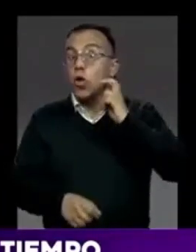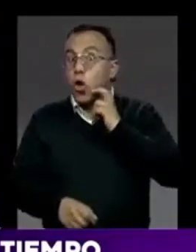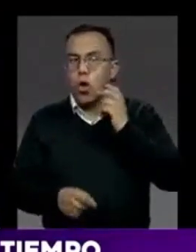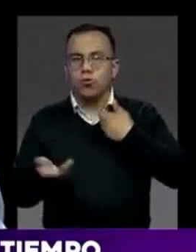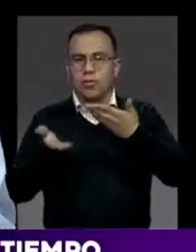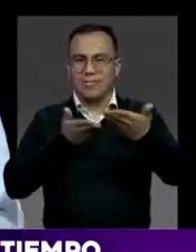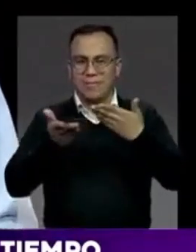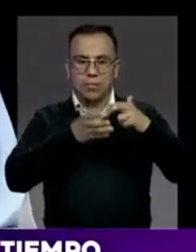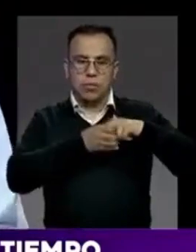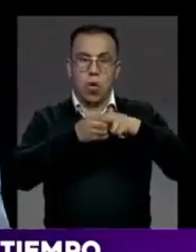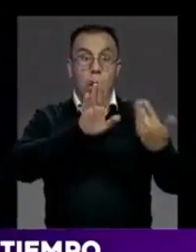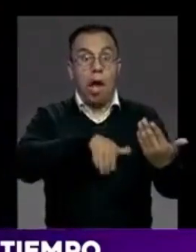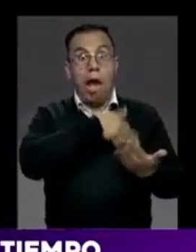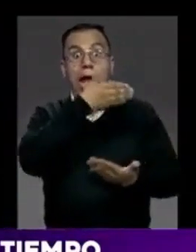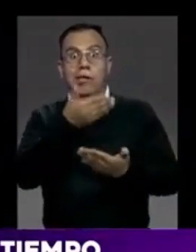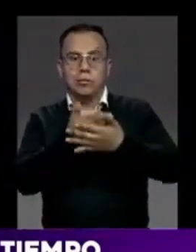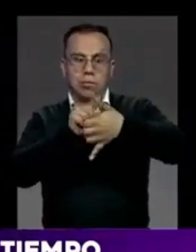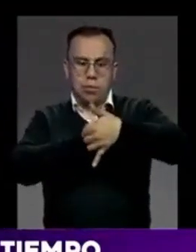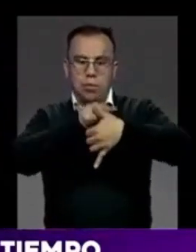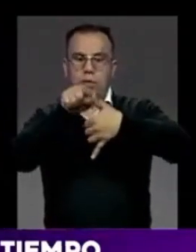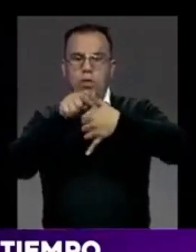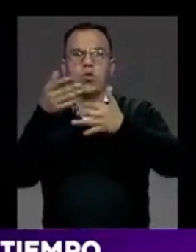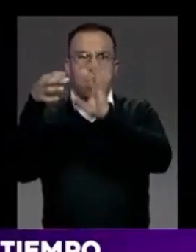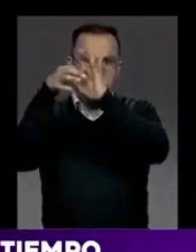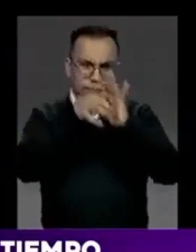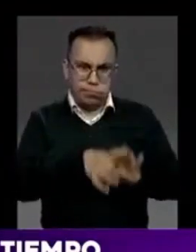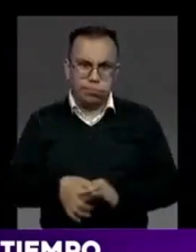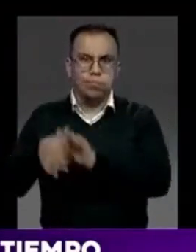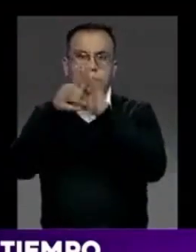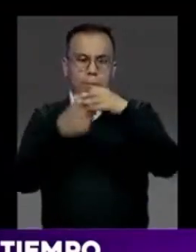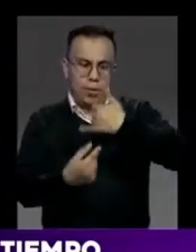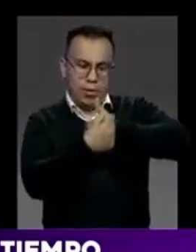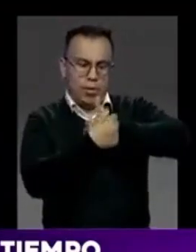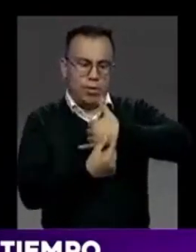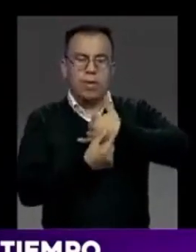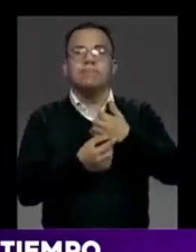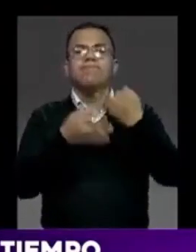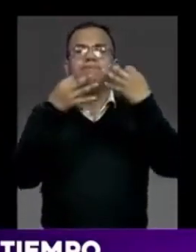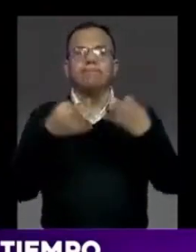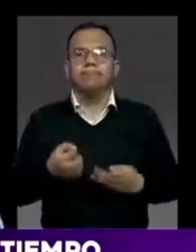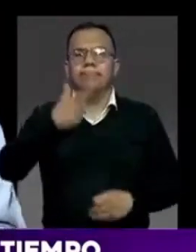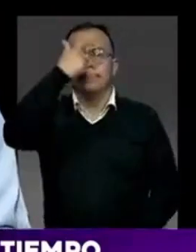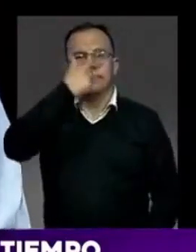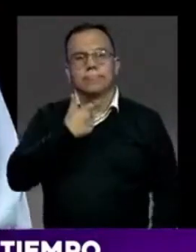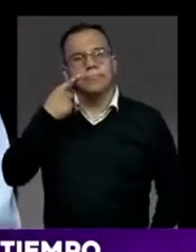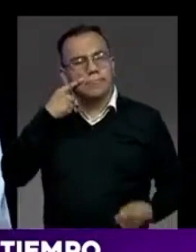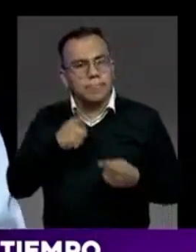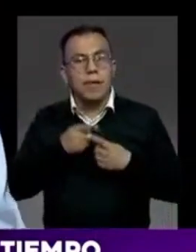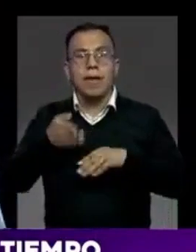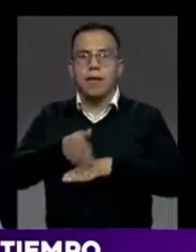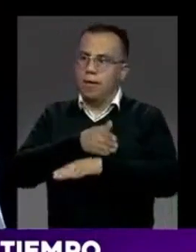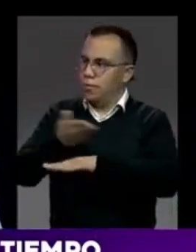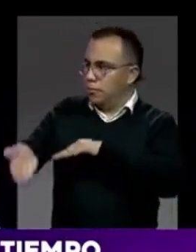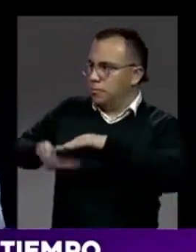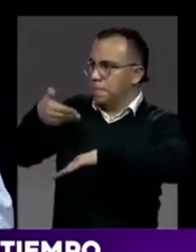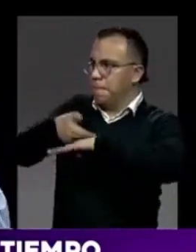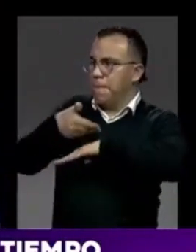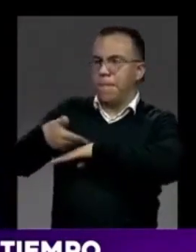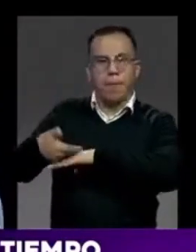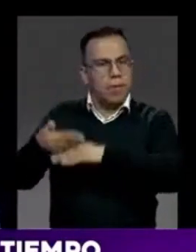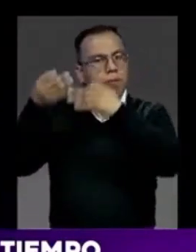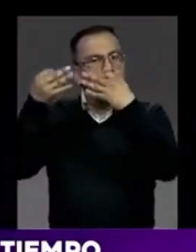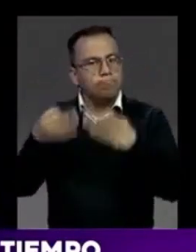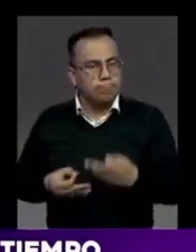costa atlántica hay que pensar cómo conectar a chocó con el resto del pacífico' son todas aterrizadas serias que la red ayuda a aterrizar una